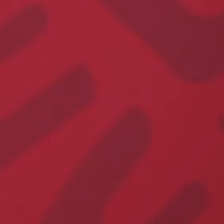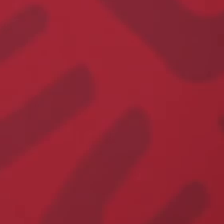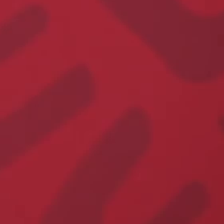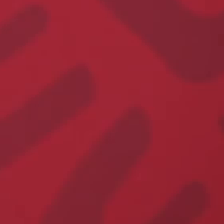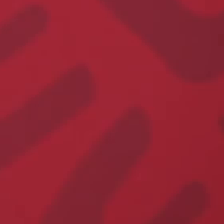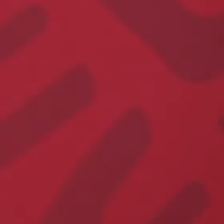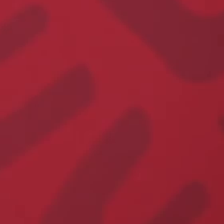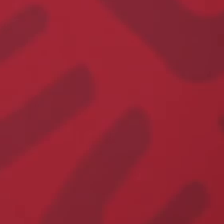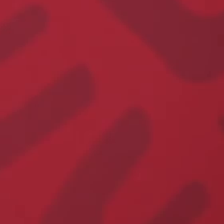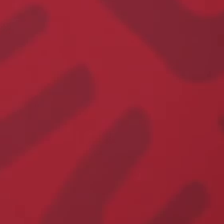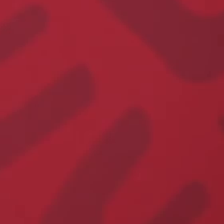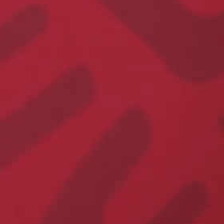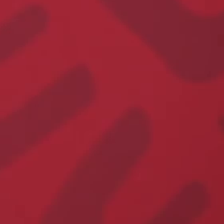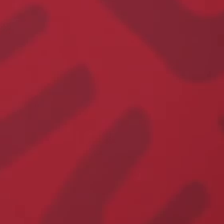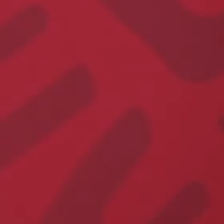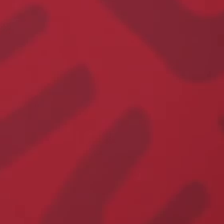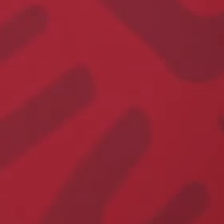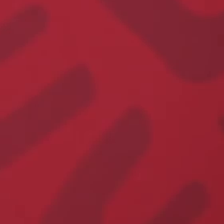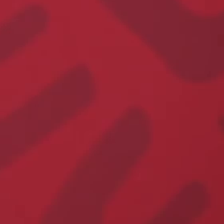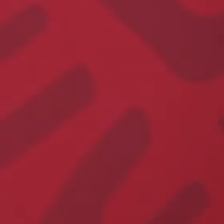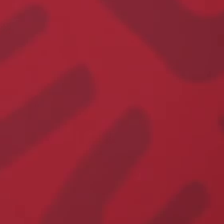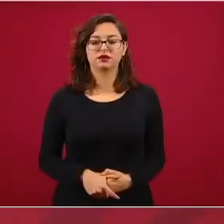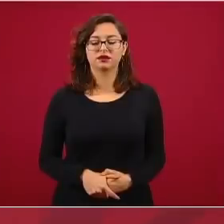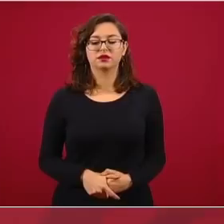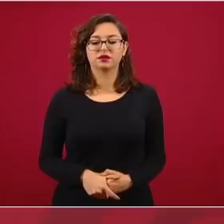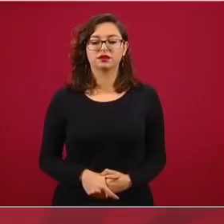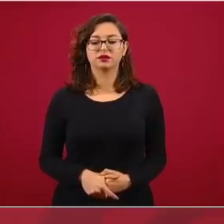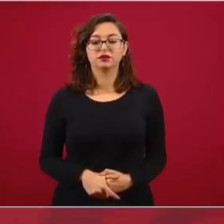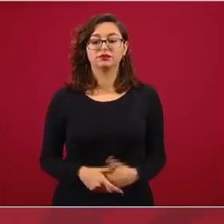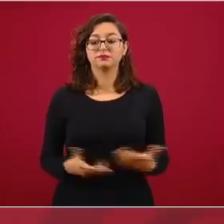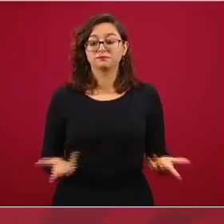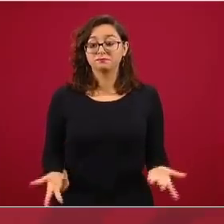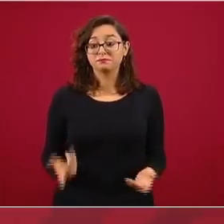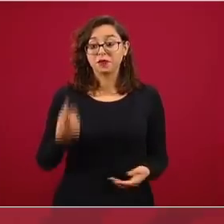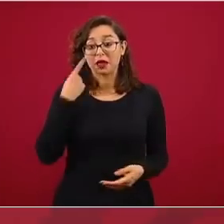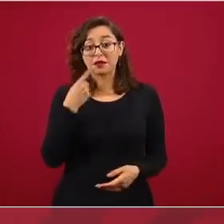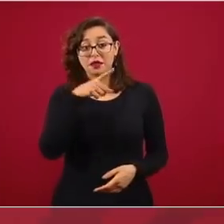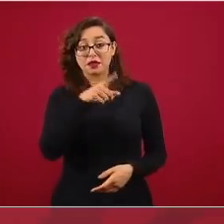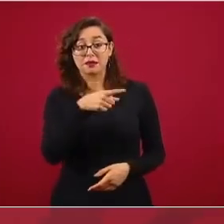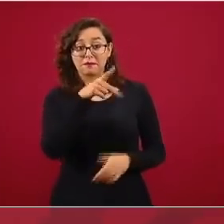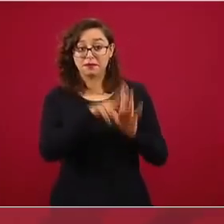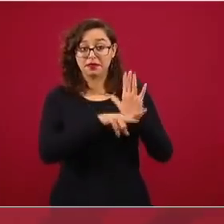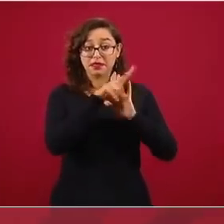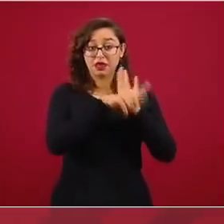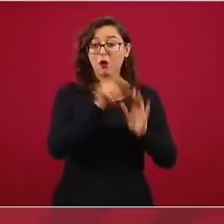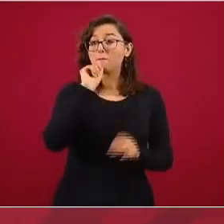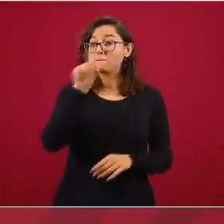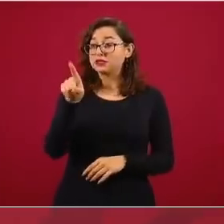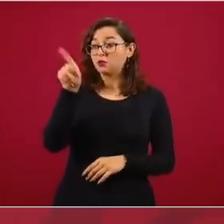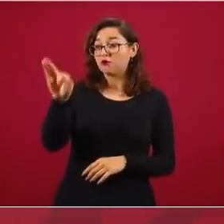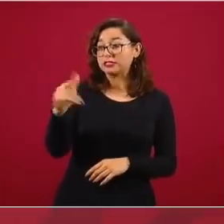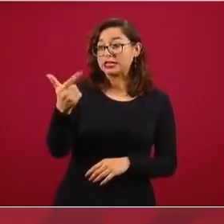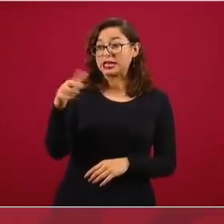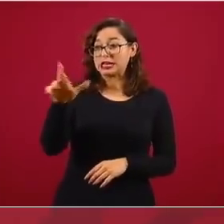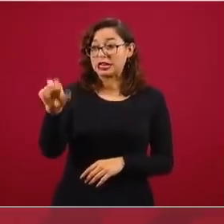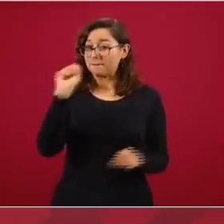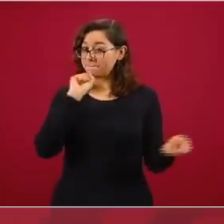Y repito, lo primero es información, toda la información, transparencia.